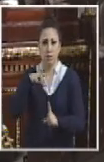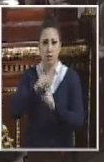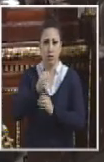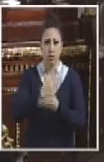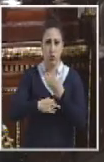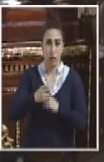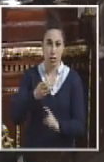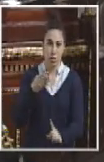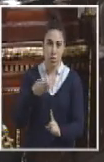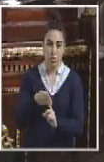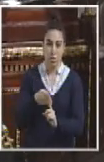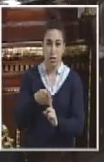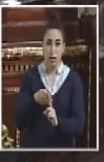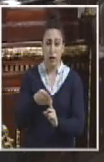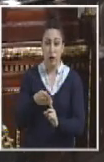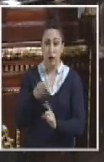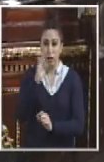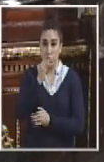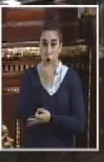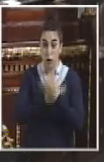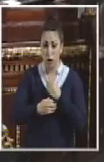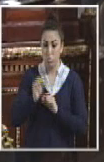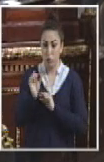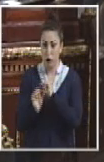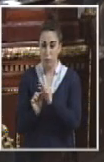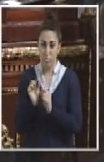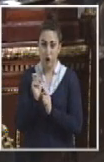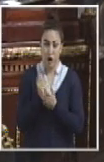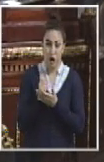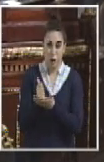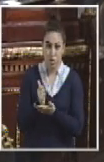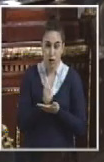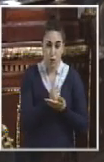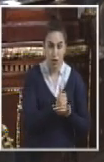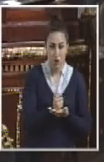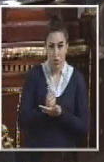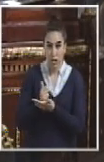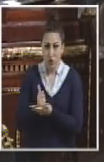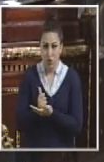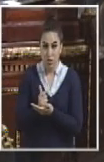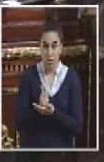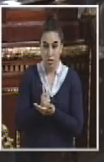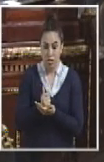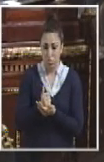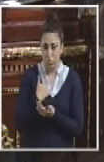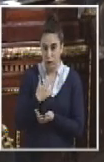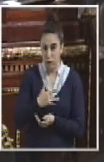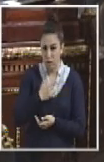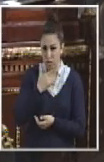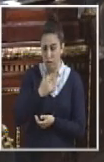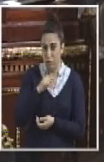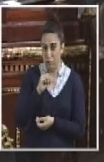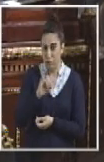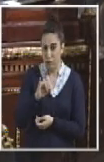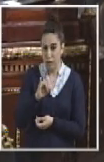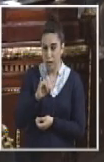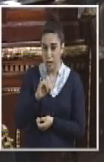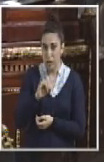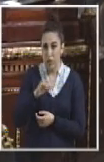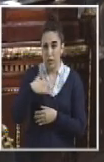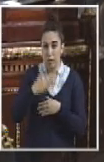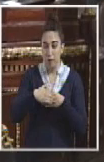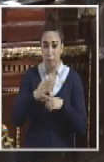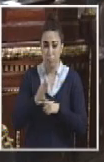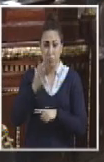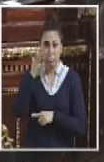todos y cada uno de nosotros ponemos nuestro granito de arena en esto, yo estoy plenamente convencida de que podemos revertir